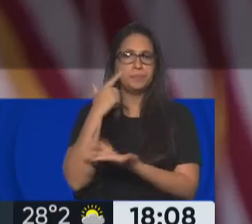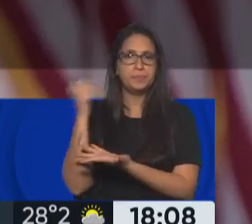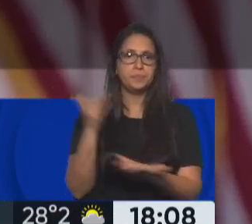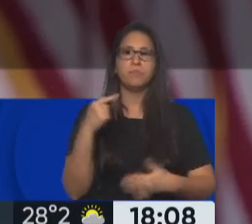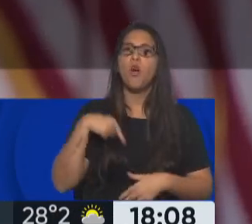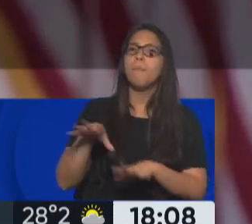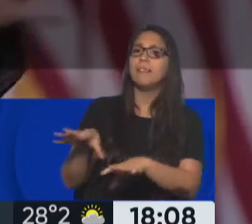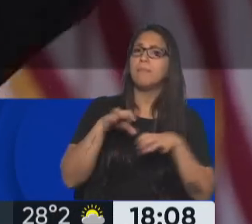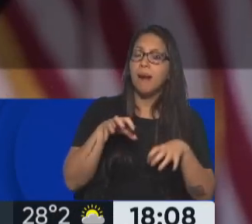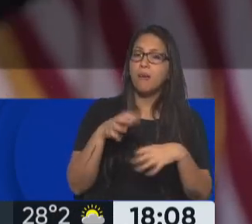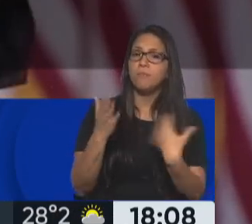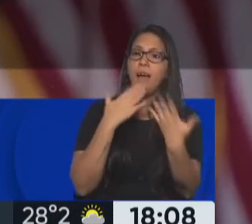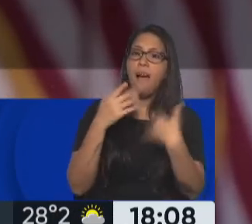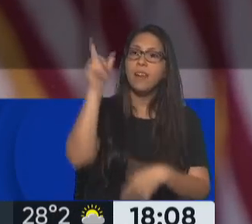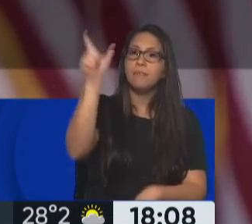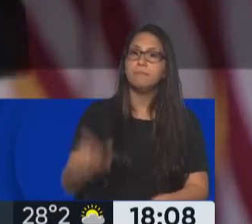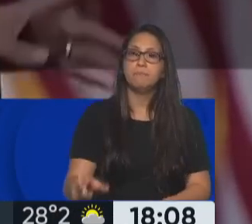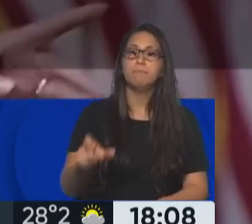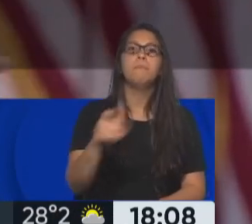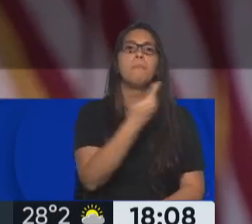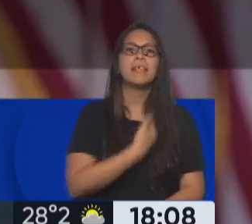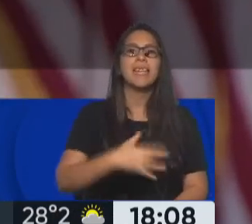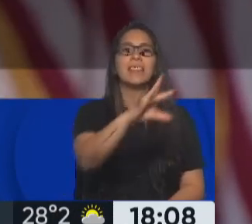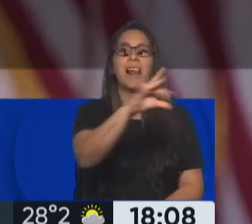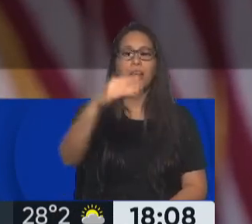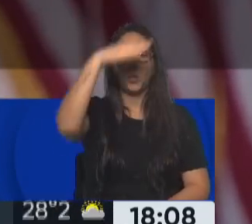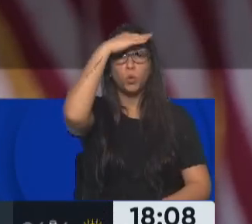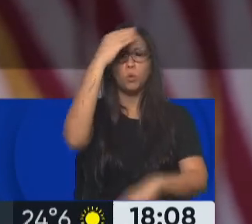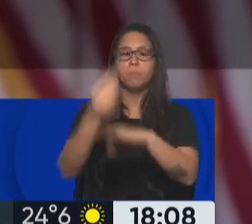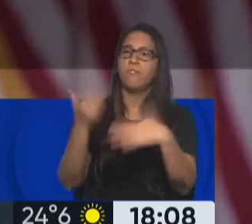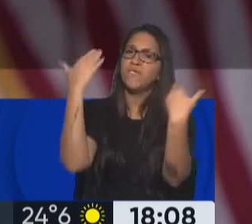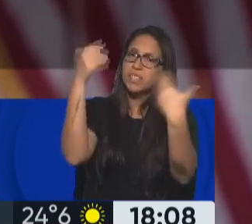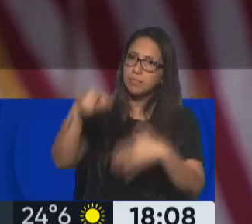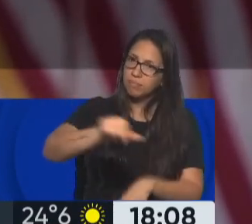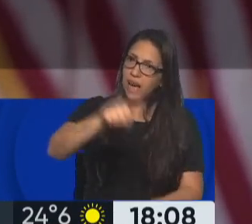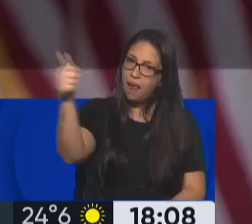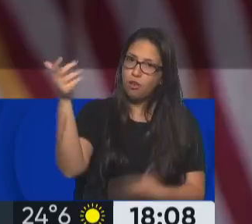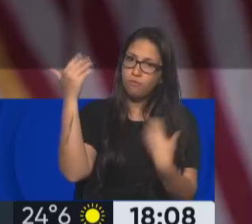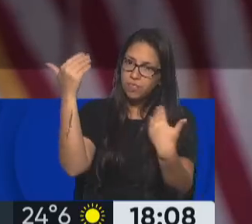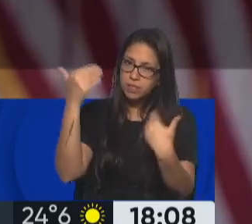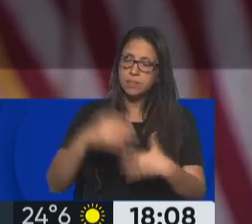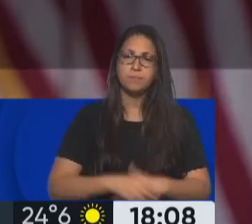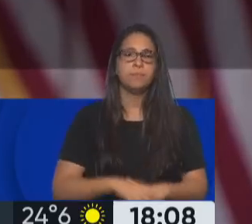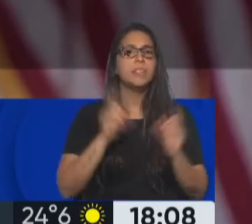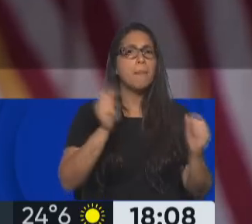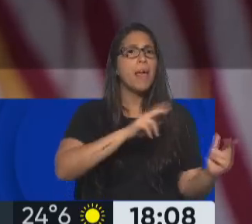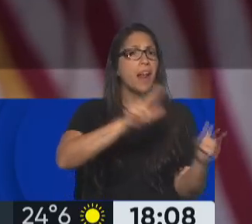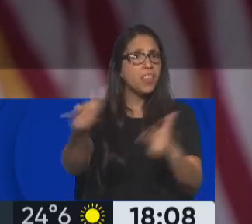Earlier today, I spoke with President-elect Trump and congratulated him on his victory. I also told